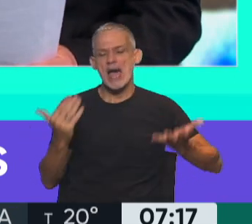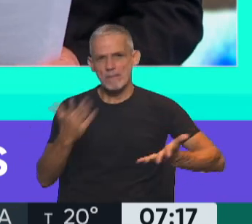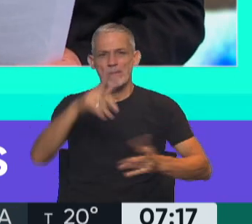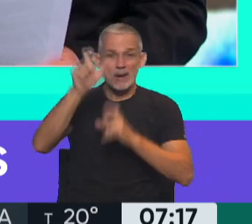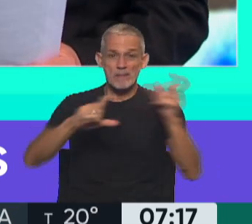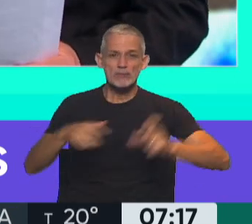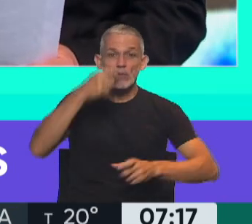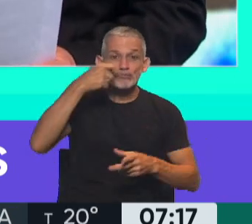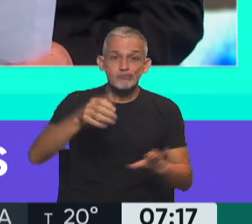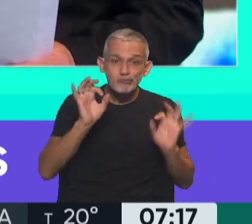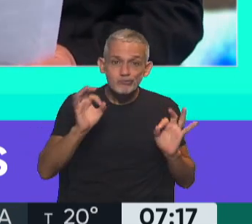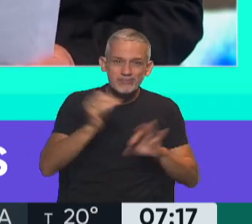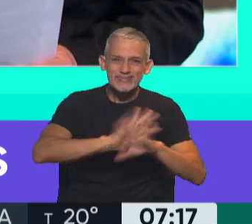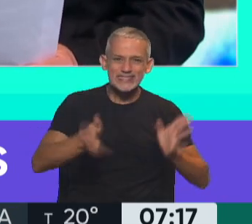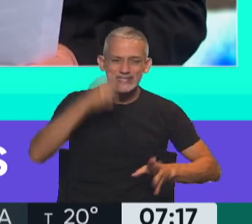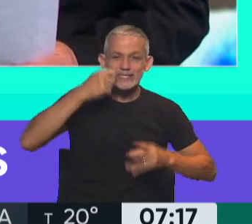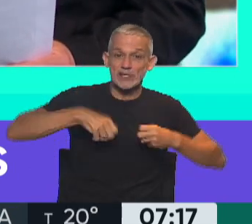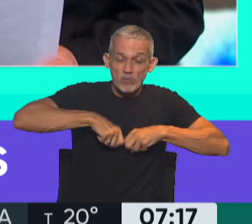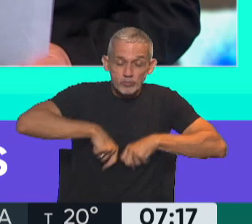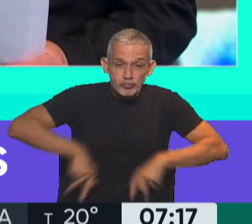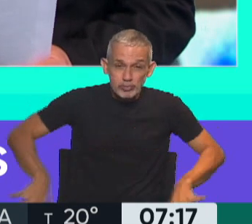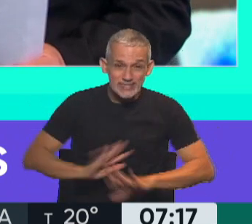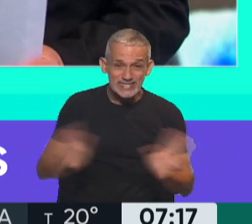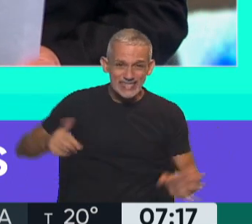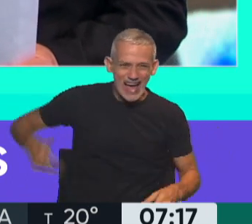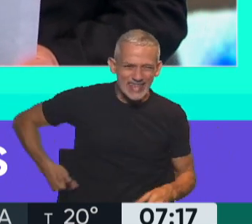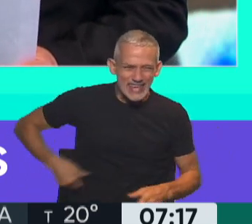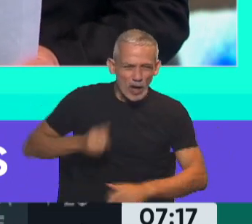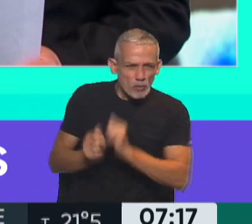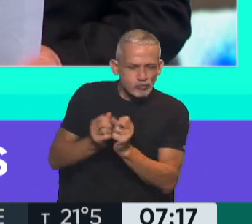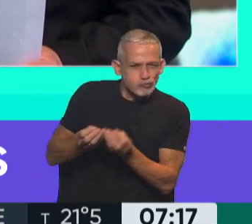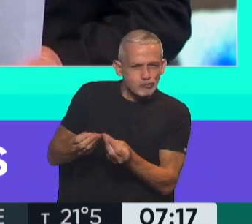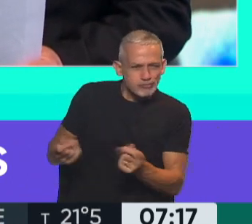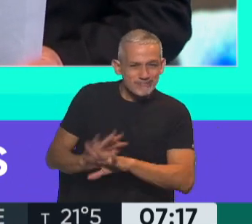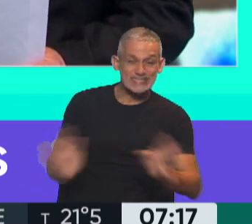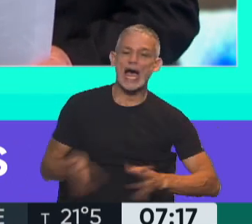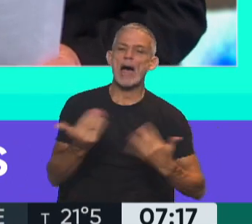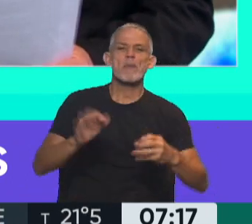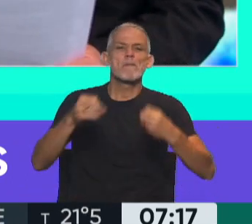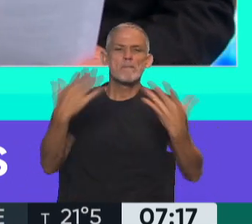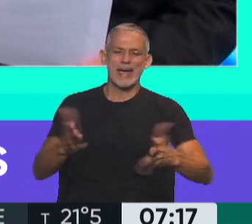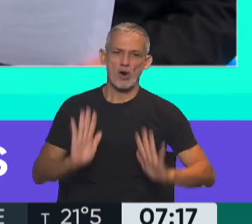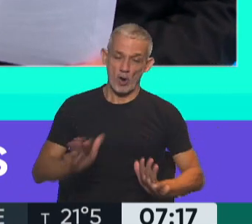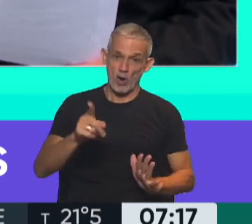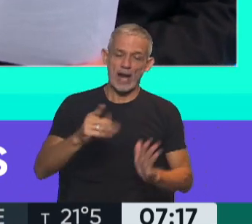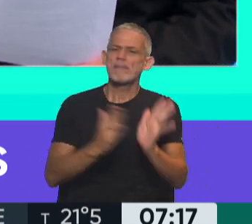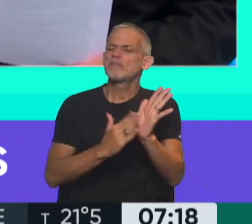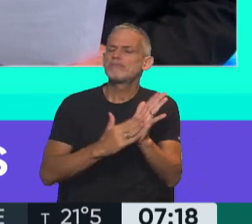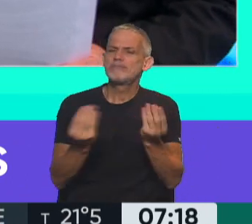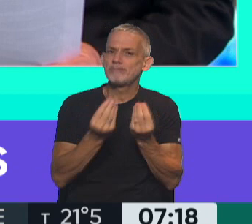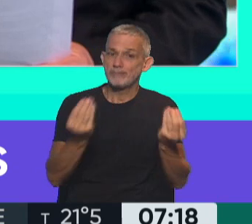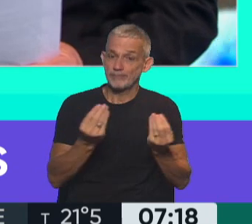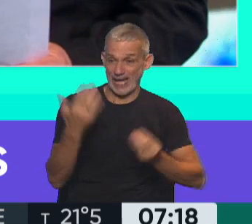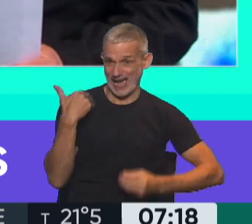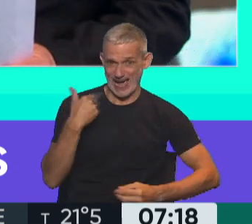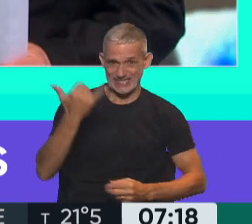quienes consumieron y pudieron eliminarlo empiecen a mejorar paulatinamente su estado de salud. Y la prueba más clara de eso es